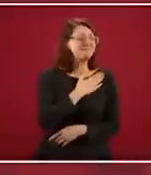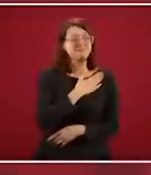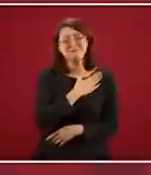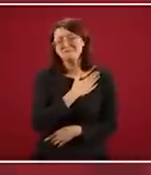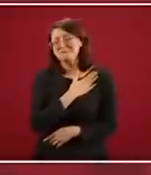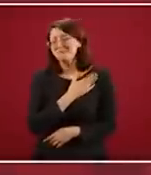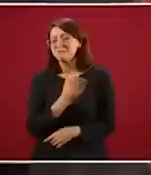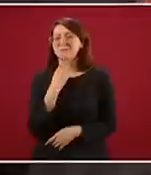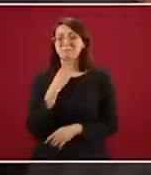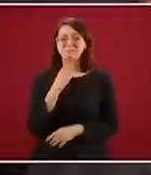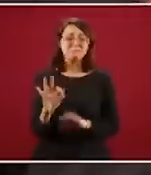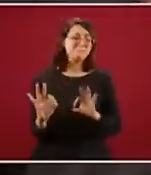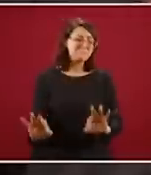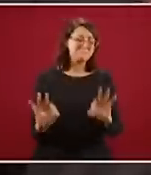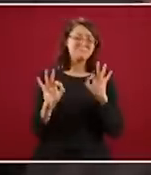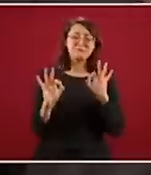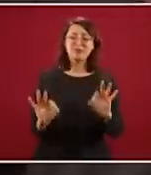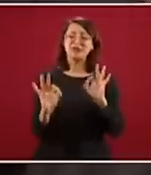muy bien,